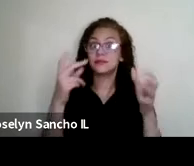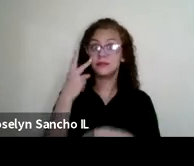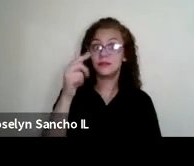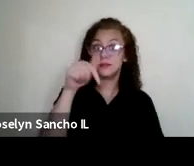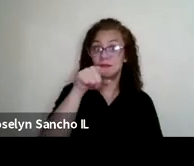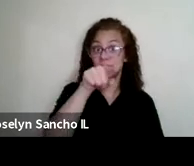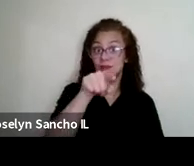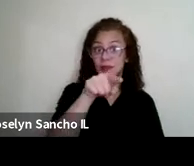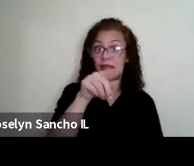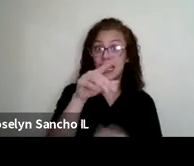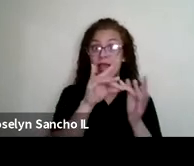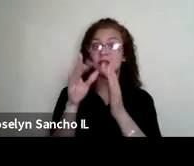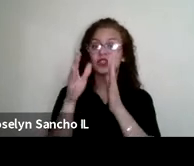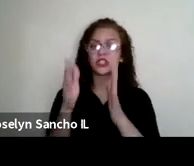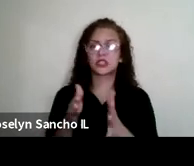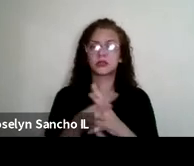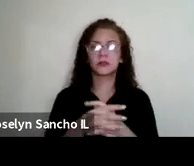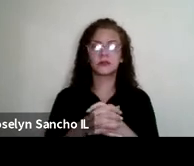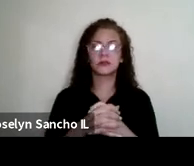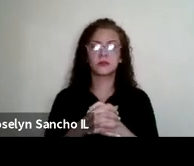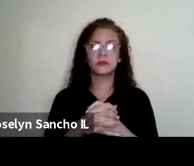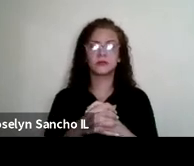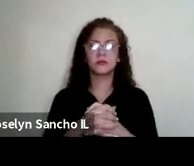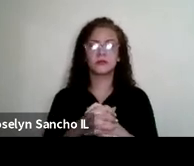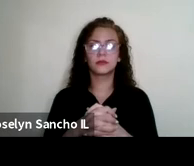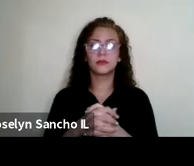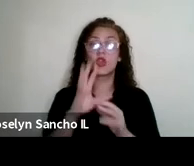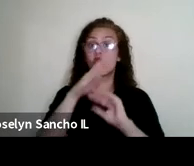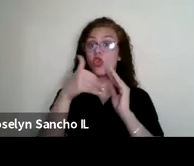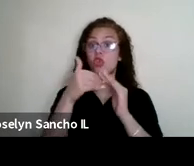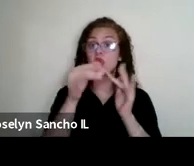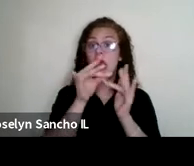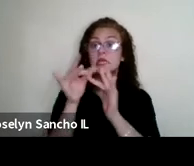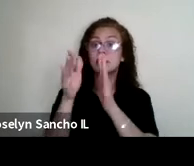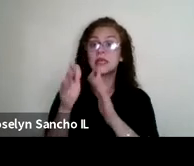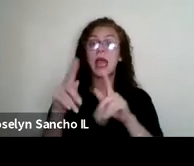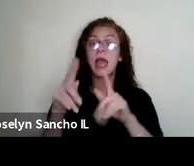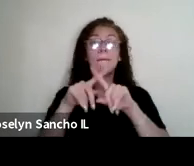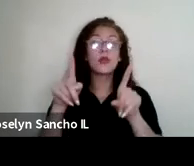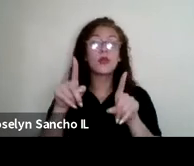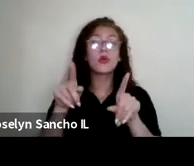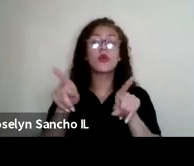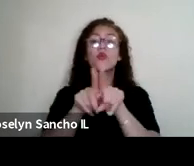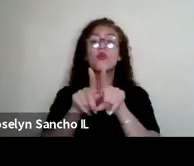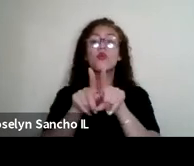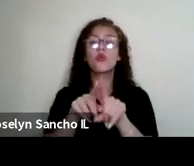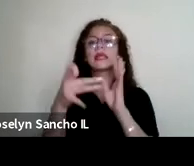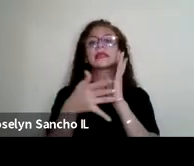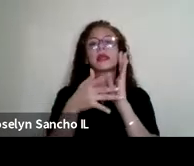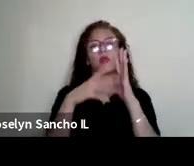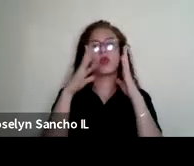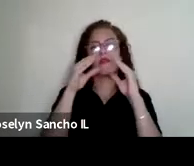en estas especialidades, ¿verdad? En todas las especialidades, pero sobre todo en las tecnologías de